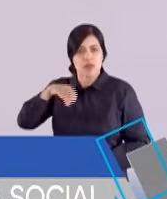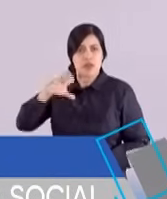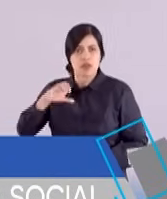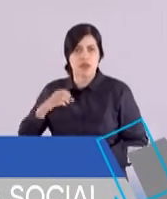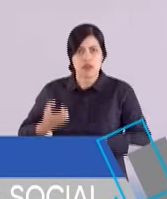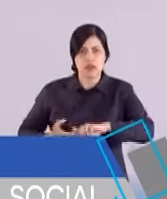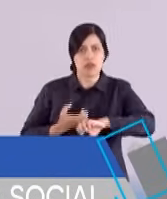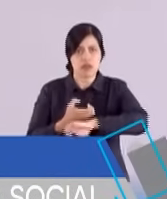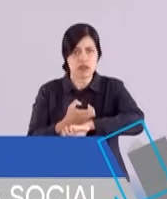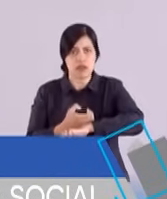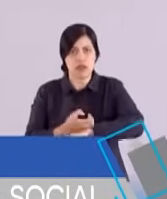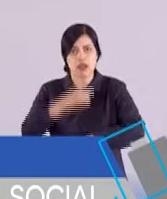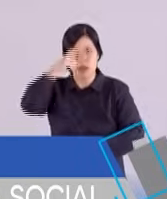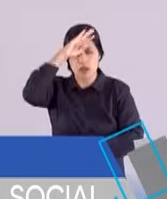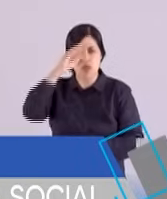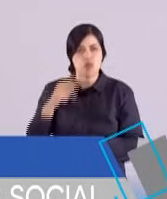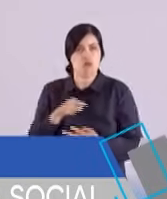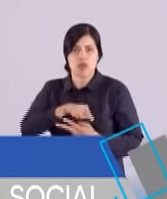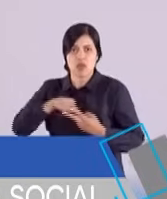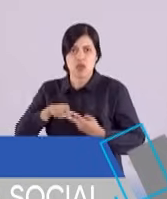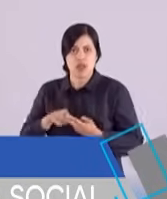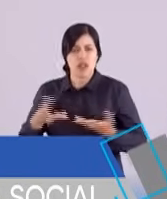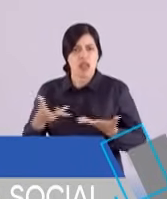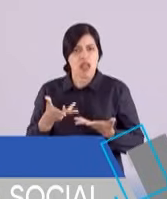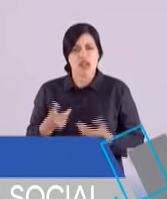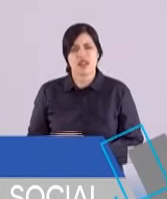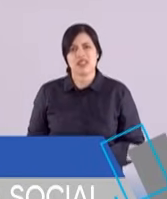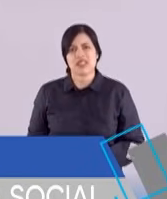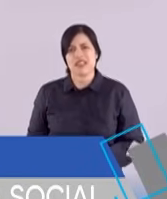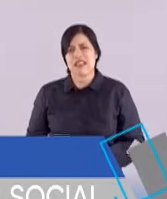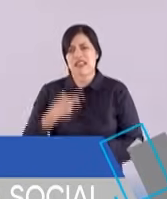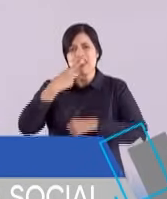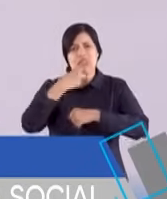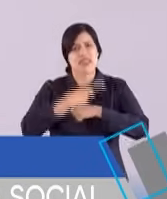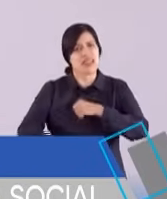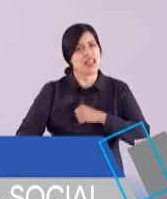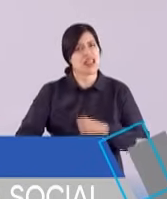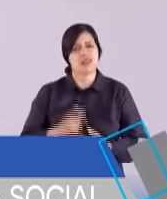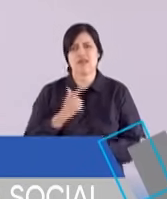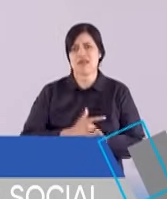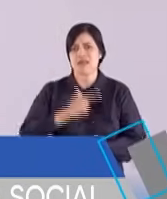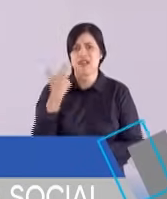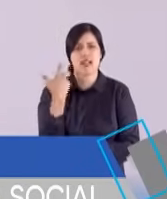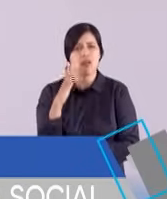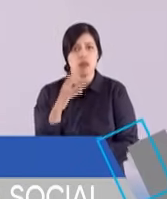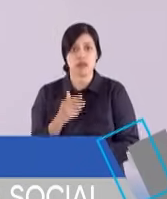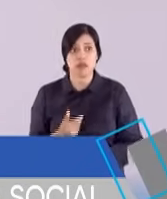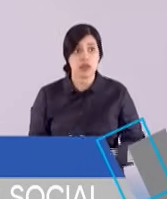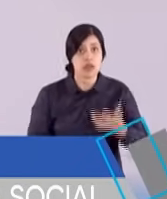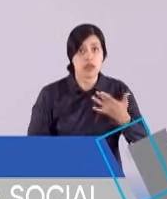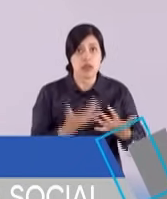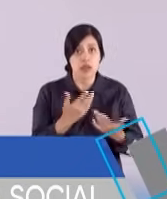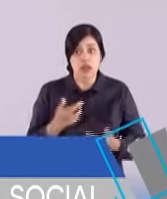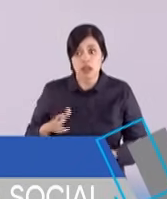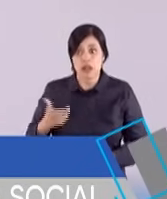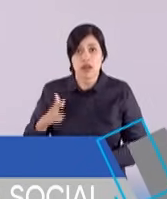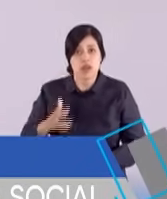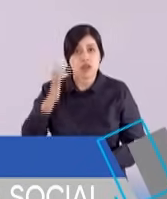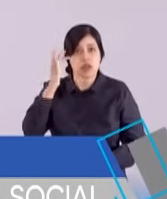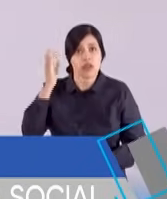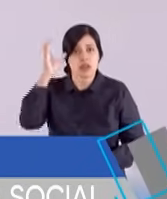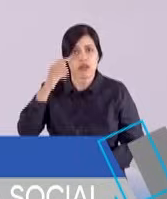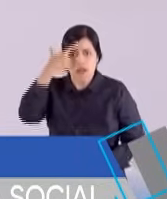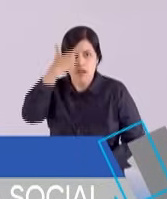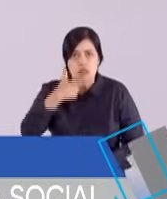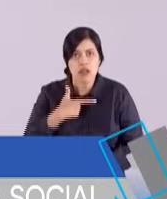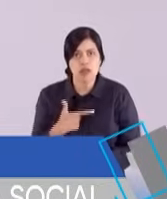estatal como en Monterrey, han realizado un ecocidio. Mandaron quemar el río Santa Catarina en la